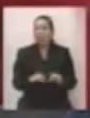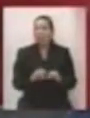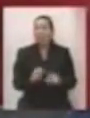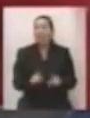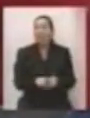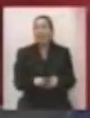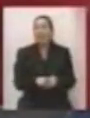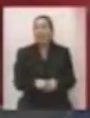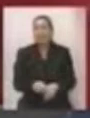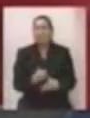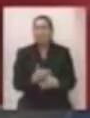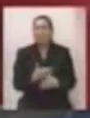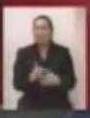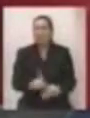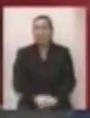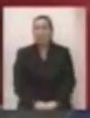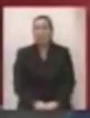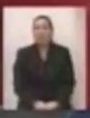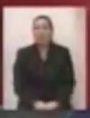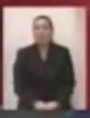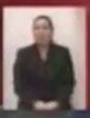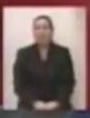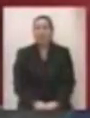considerar también la participación